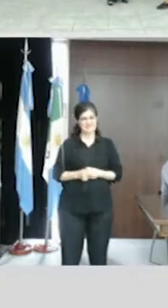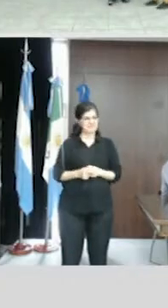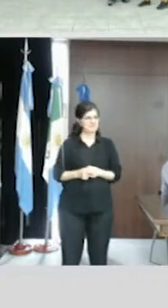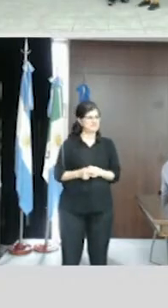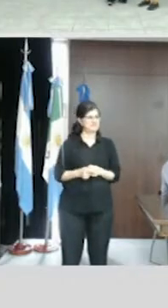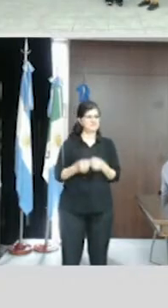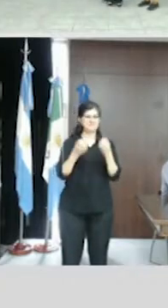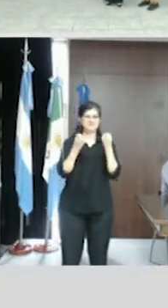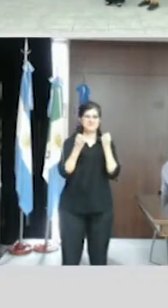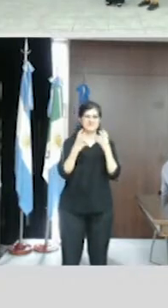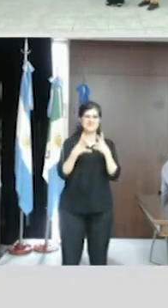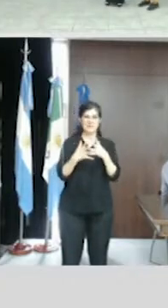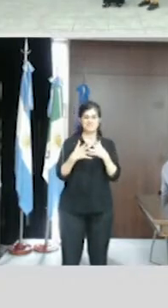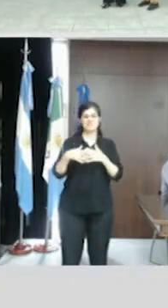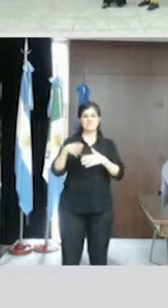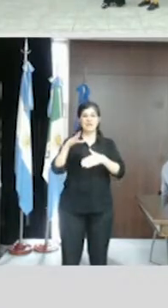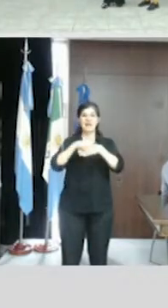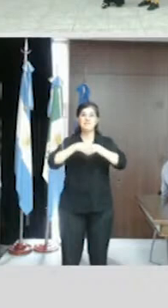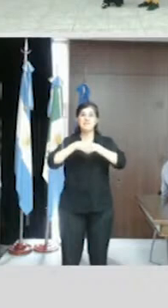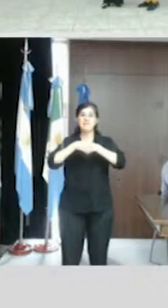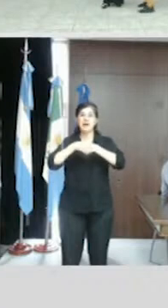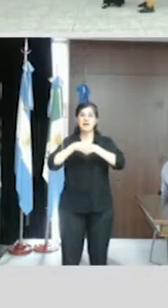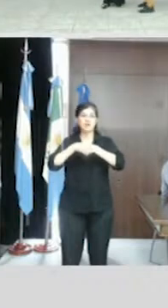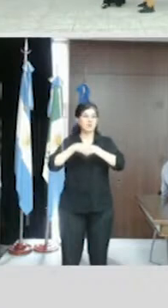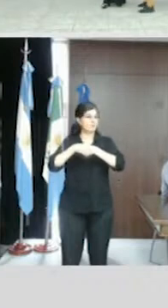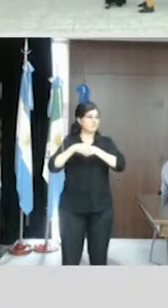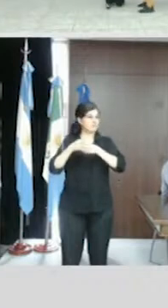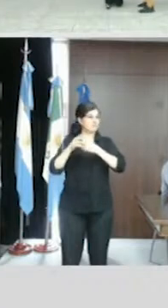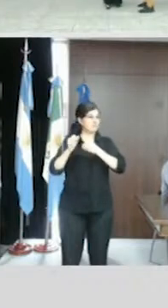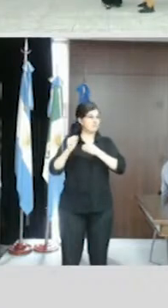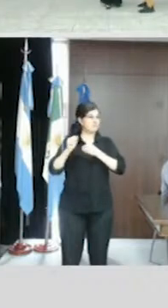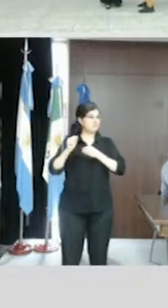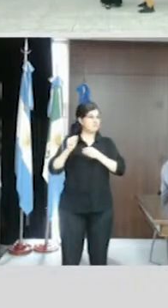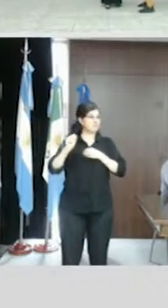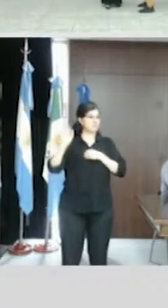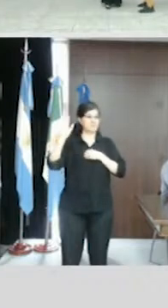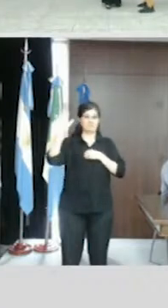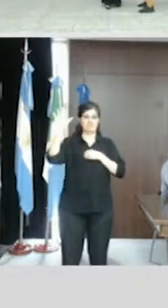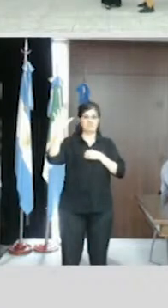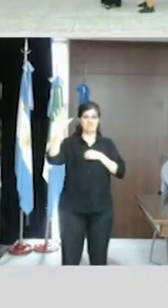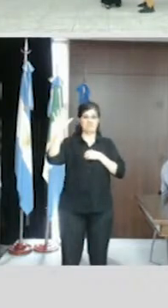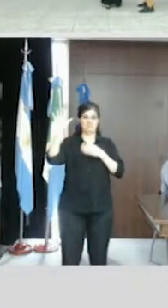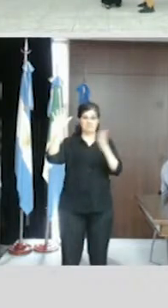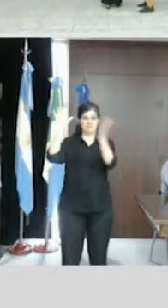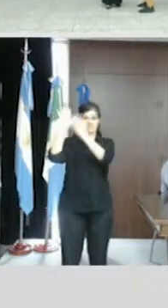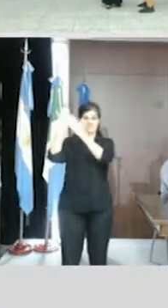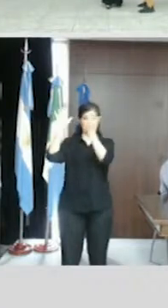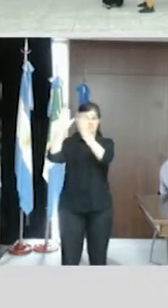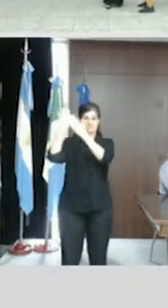Bien. Tomamos la mano menos hábil, la ponemos así. Con la otra le pegamos. Vamos.